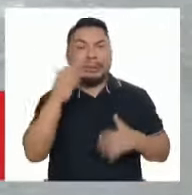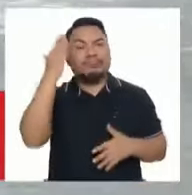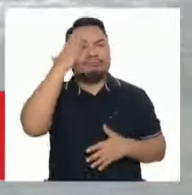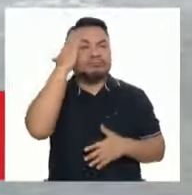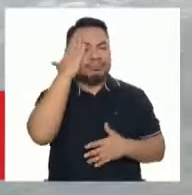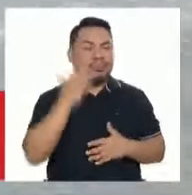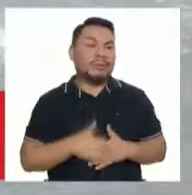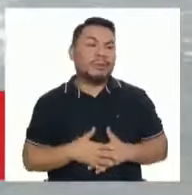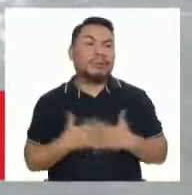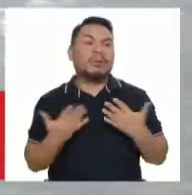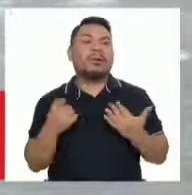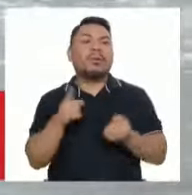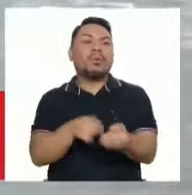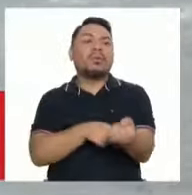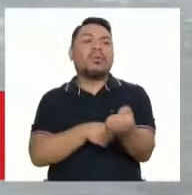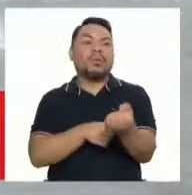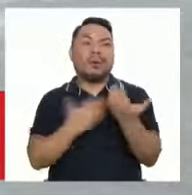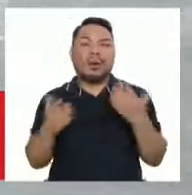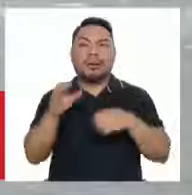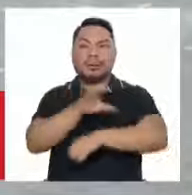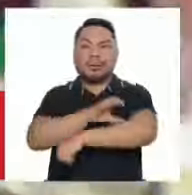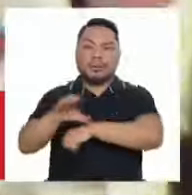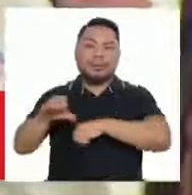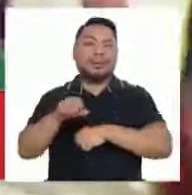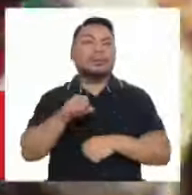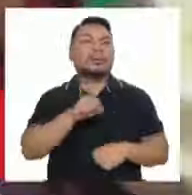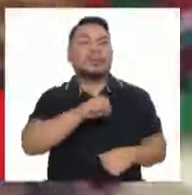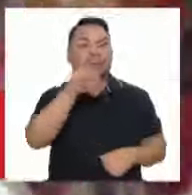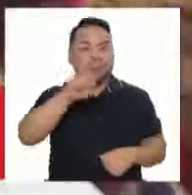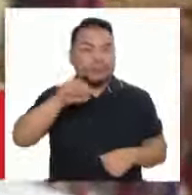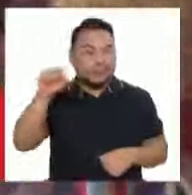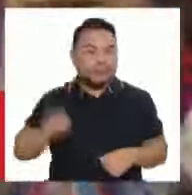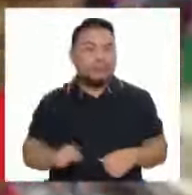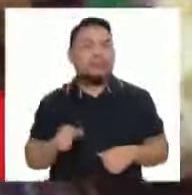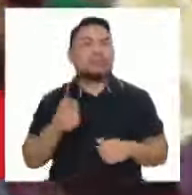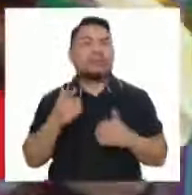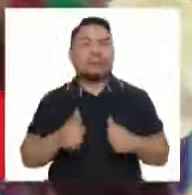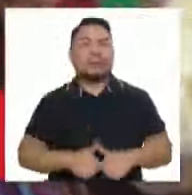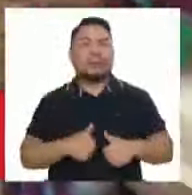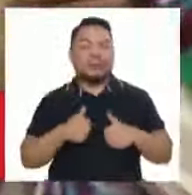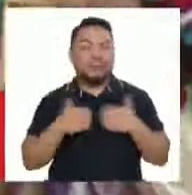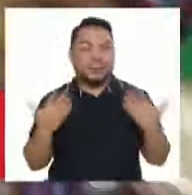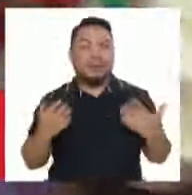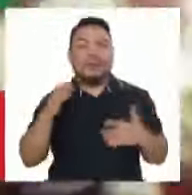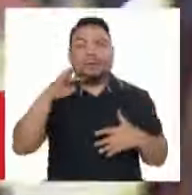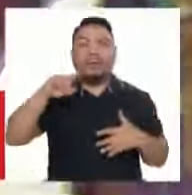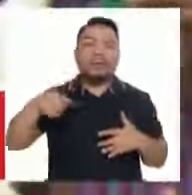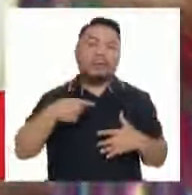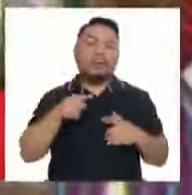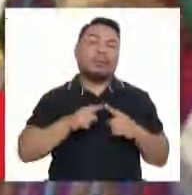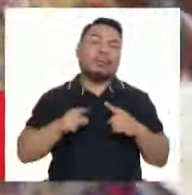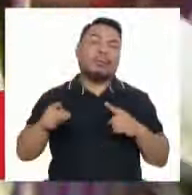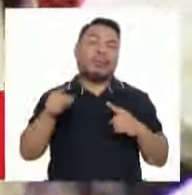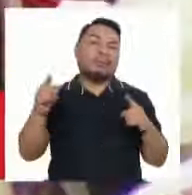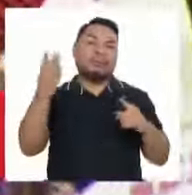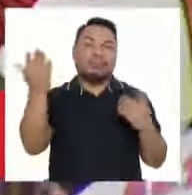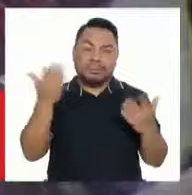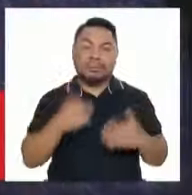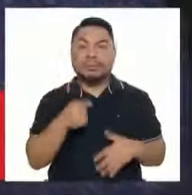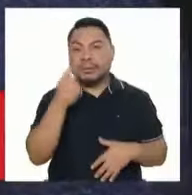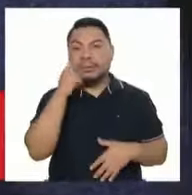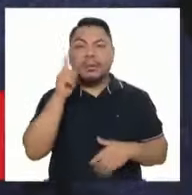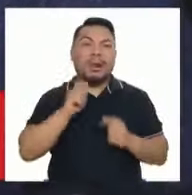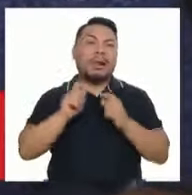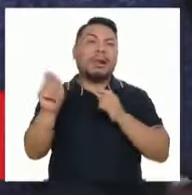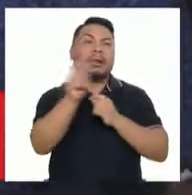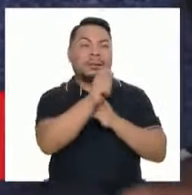¿no? Las costumbres que hay en la costa, en la sierra, lo que se vive a 4.000 metros sobre el nivel del mar, a 5.000